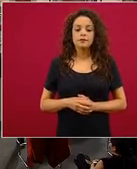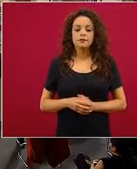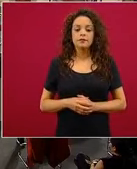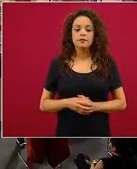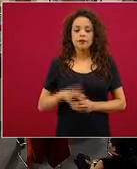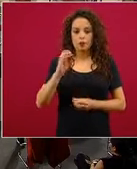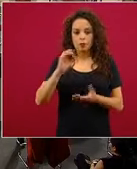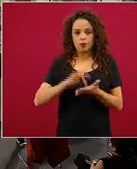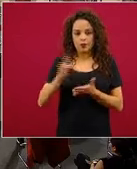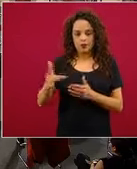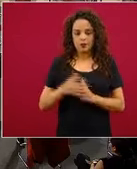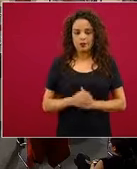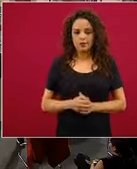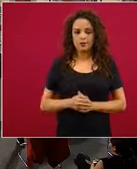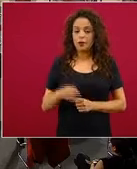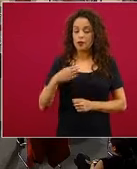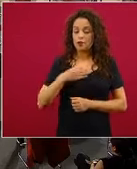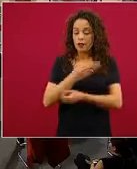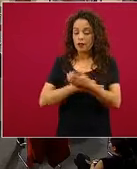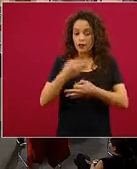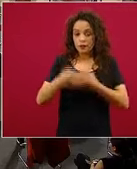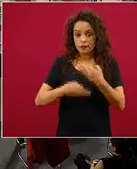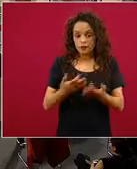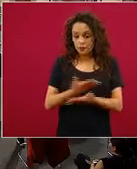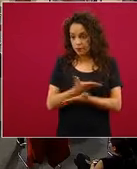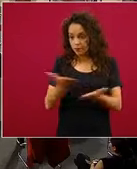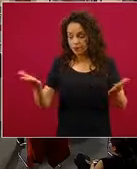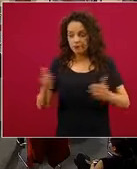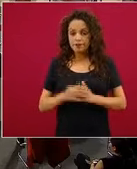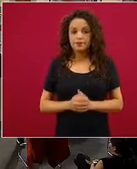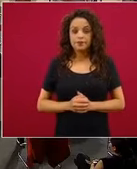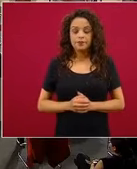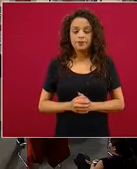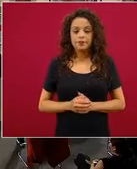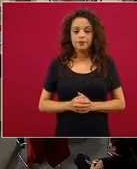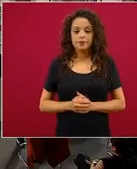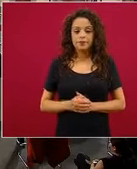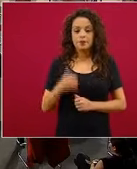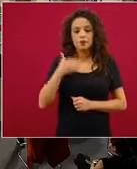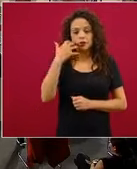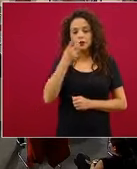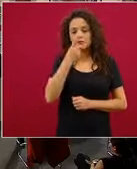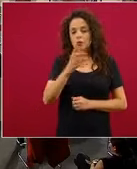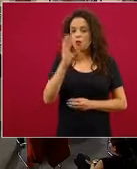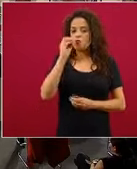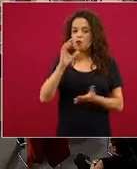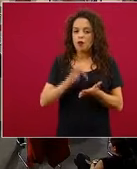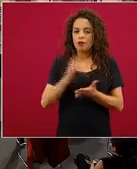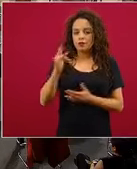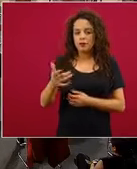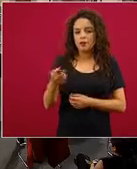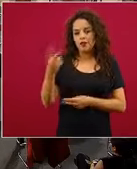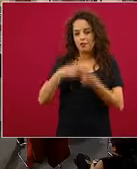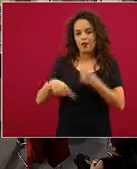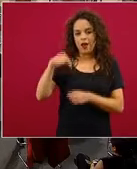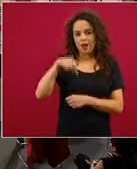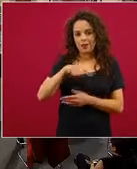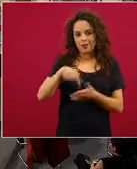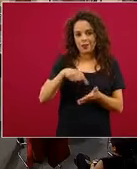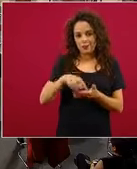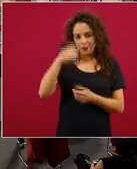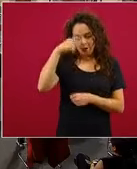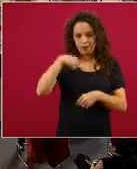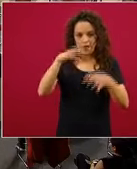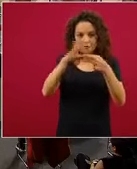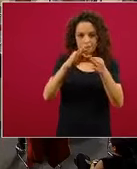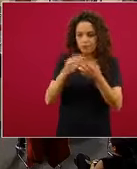Gracias. Bueno, muy buenas tardes a todos ustedes. Antes que nada, pues agradecerles nuevamente el espacio al doctor Gatell,